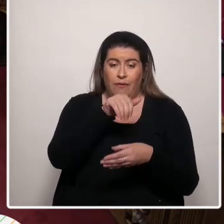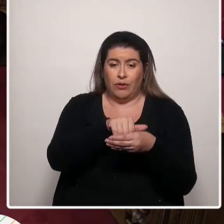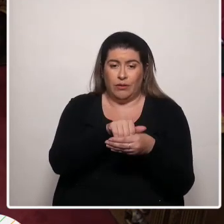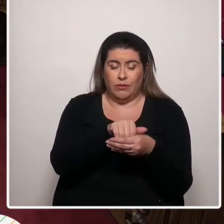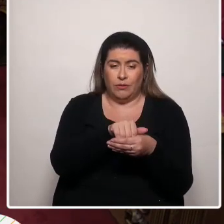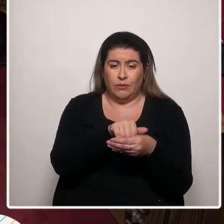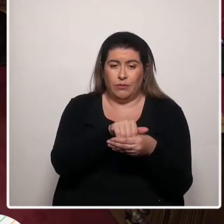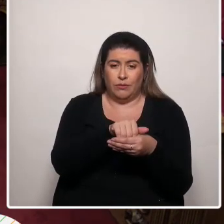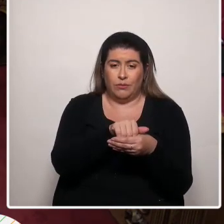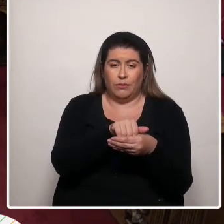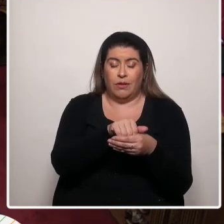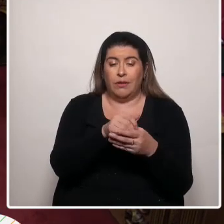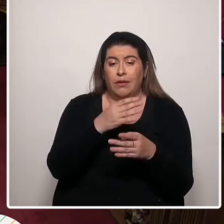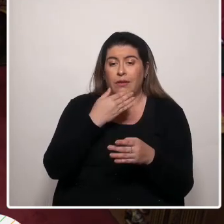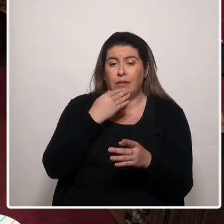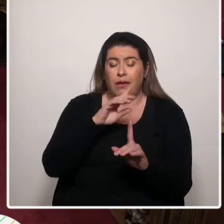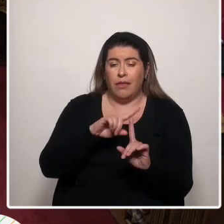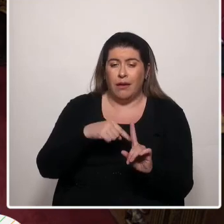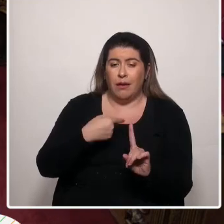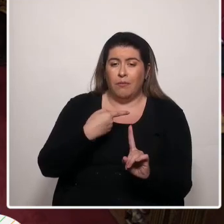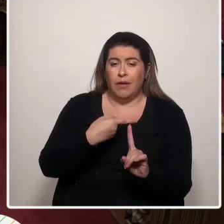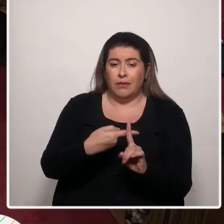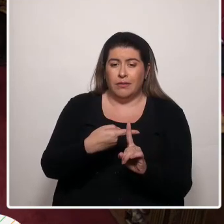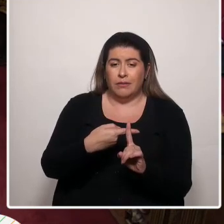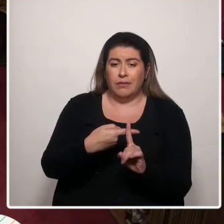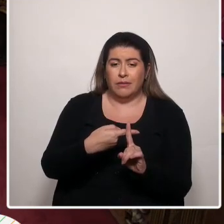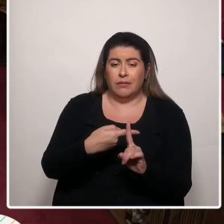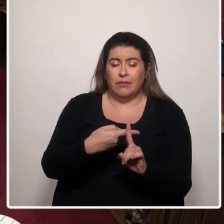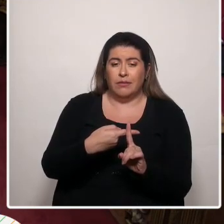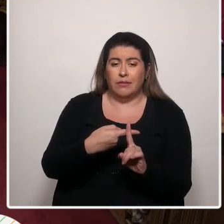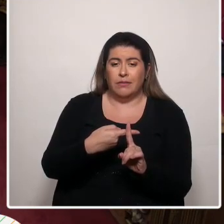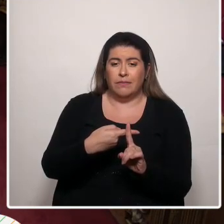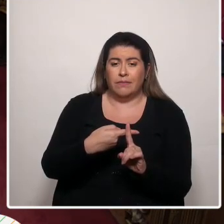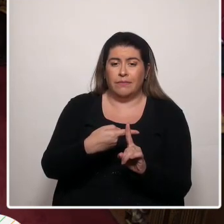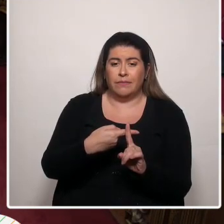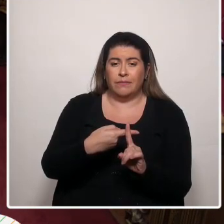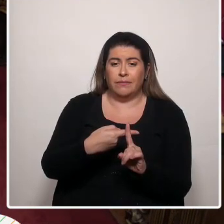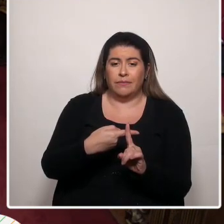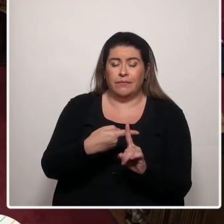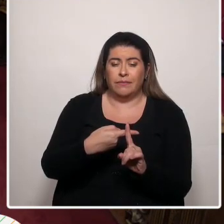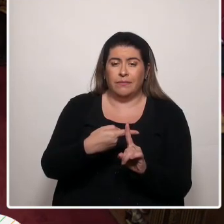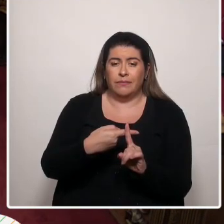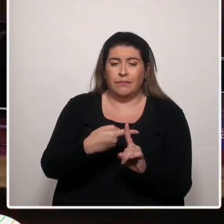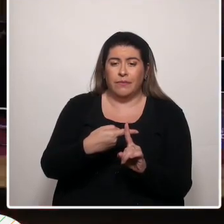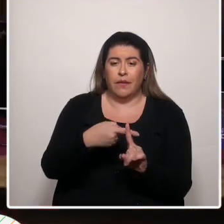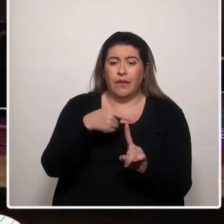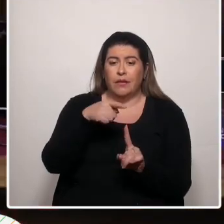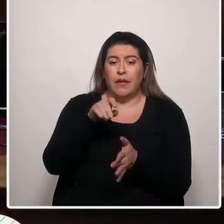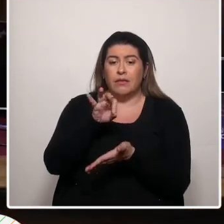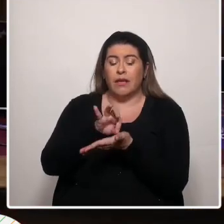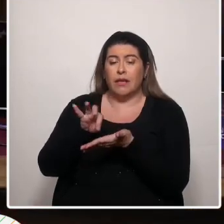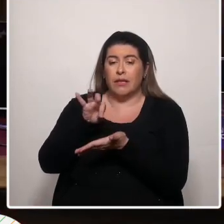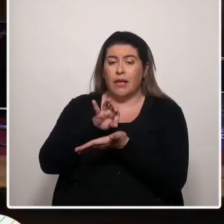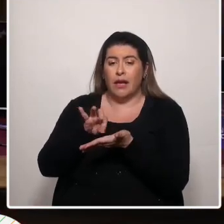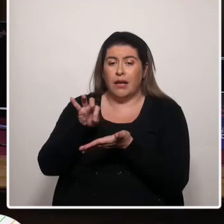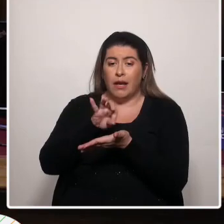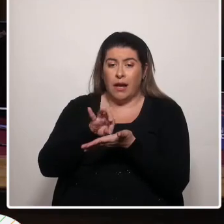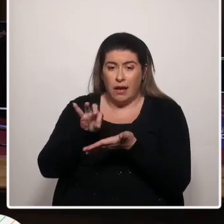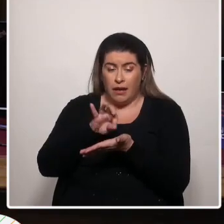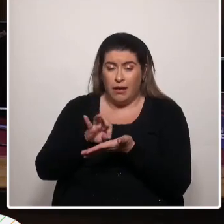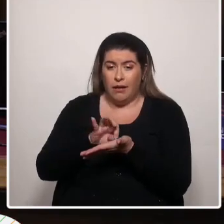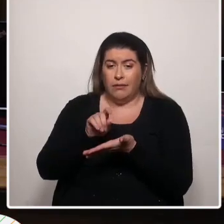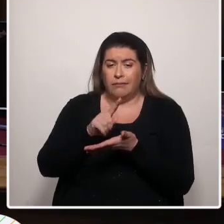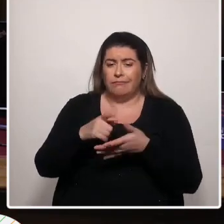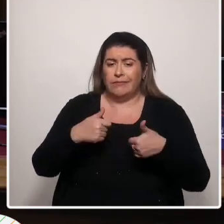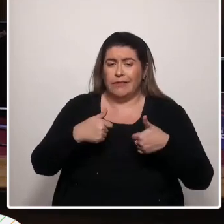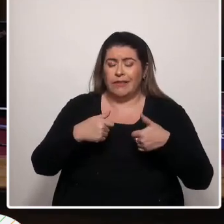Me parece que además es eficiente. Lo que la Secretaría, todo cuerpo colectivo, trata de hacer